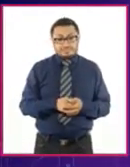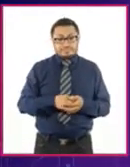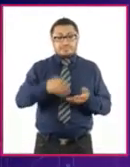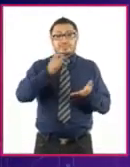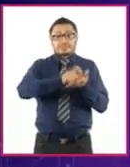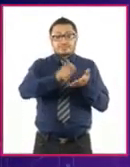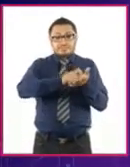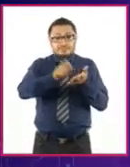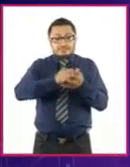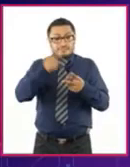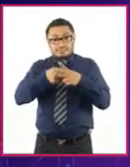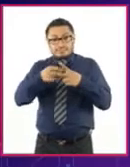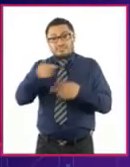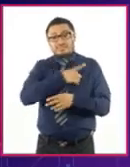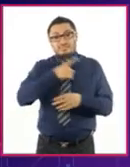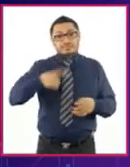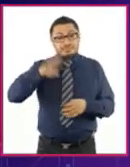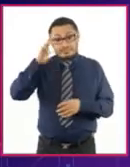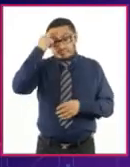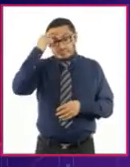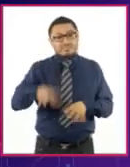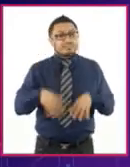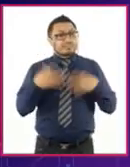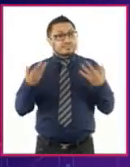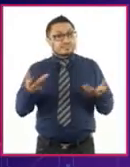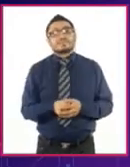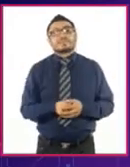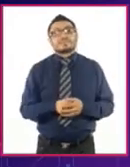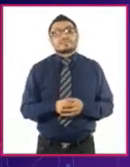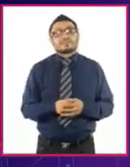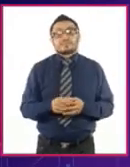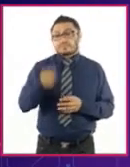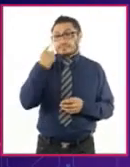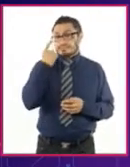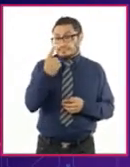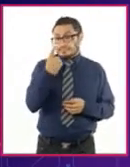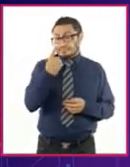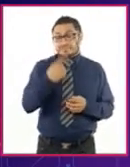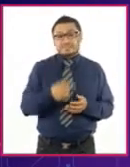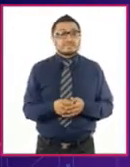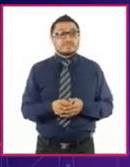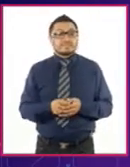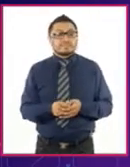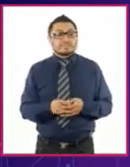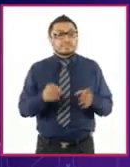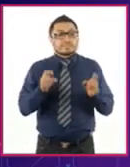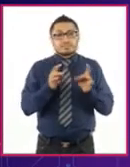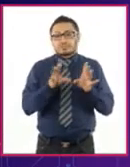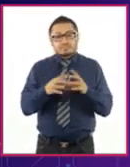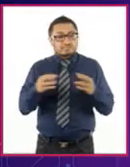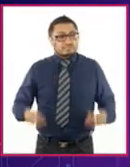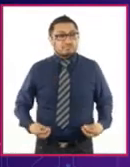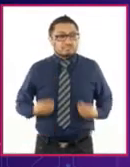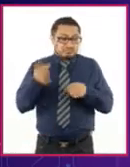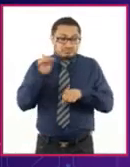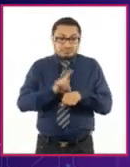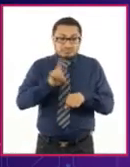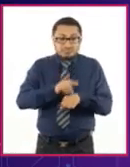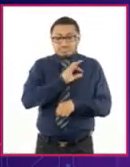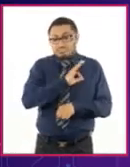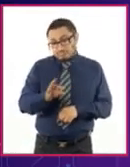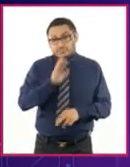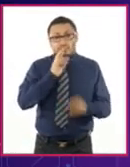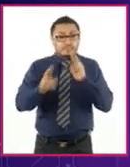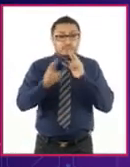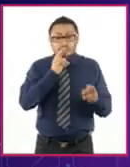debe de tener en cuenta lo siguiente. 1. Algunas situaciones de la vida cotidiana pueden resolverse